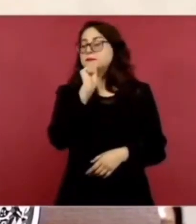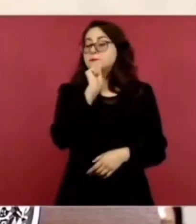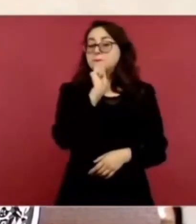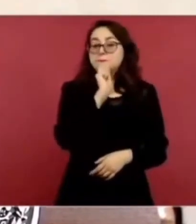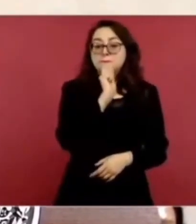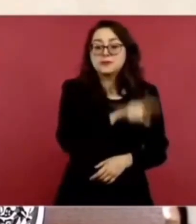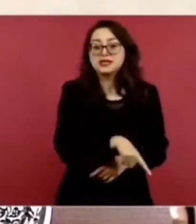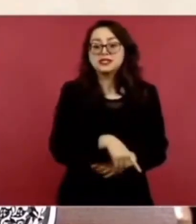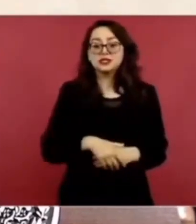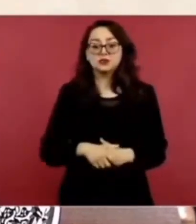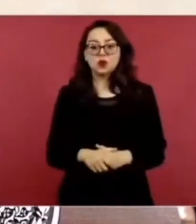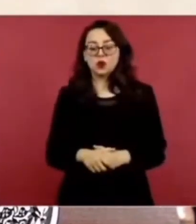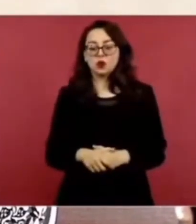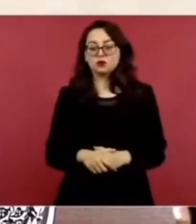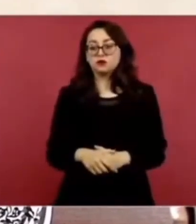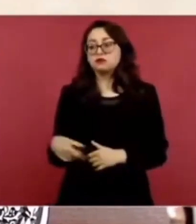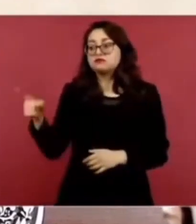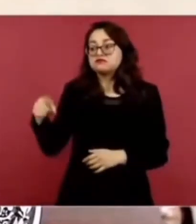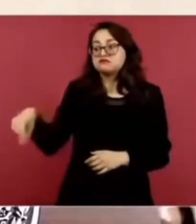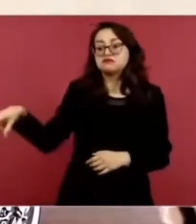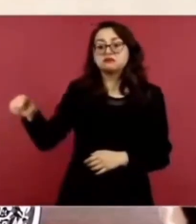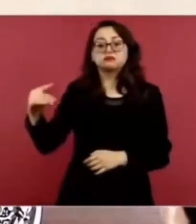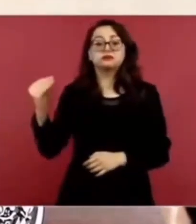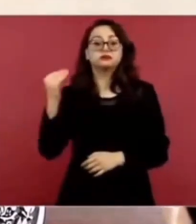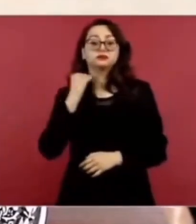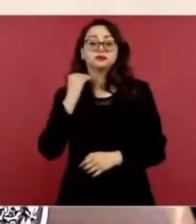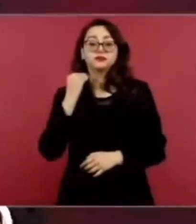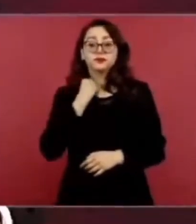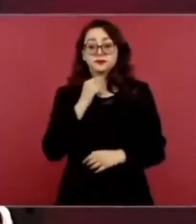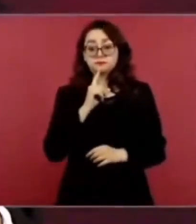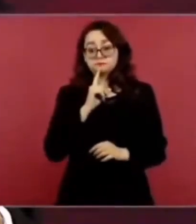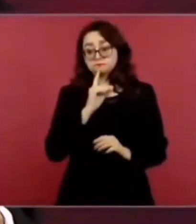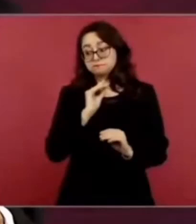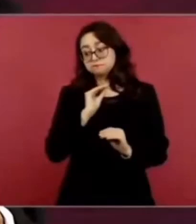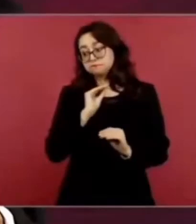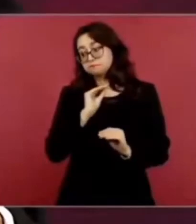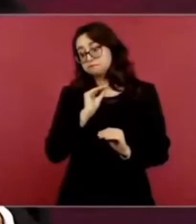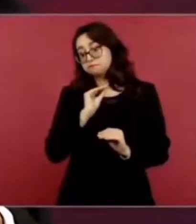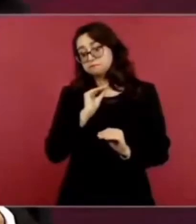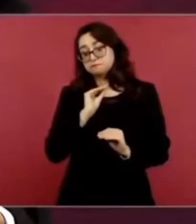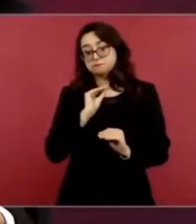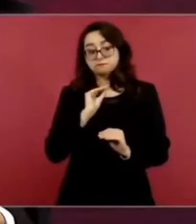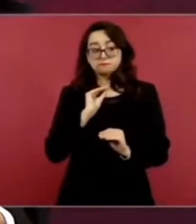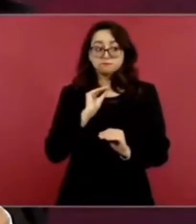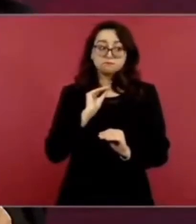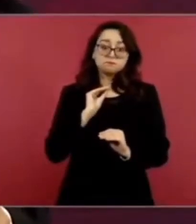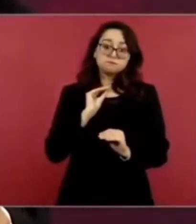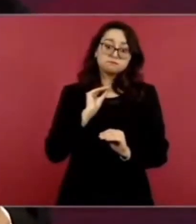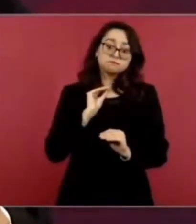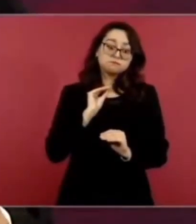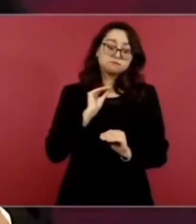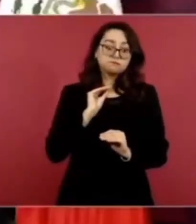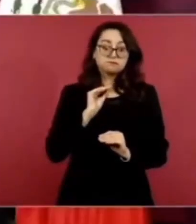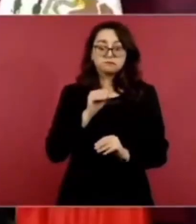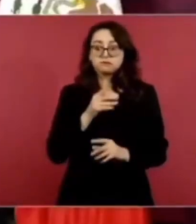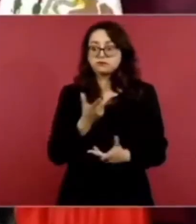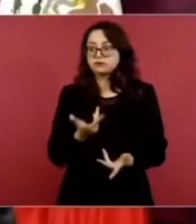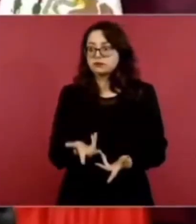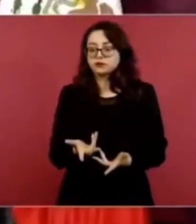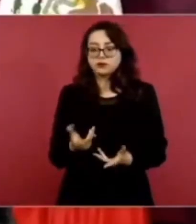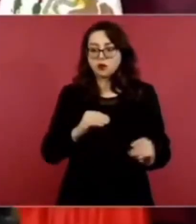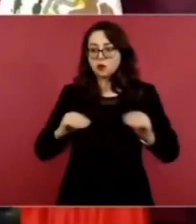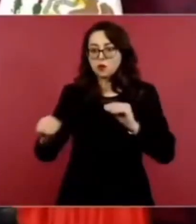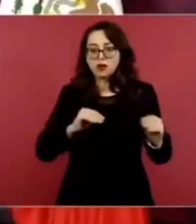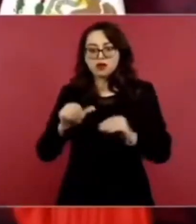Con ganas de que se hiciera el trámite, ¿no? En Israel y que...